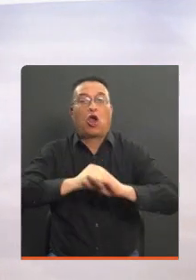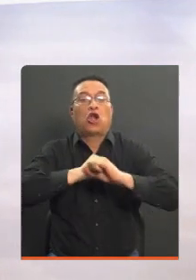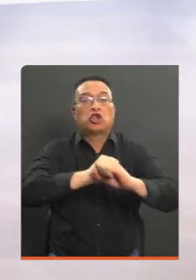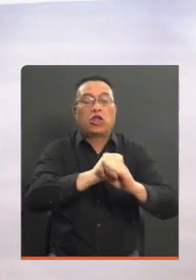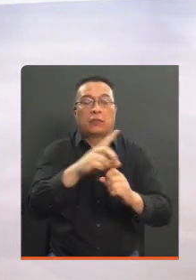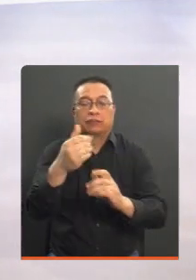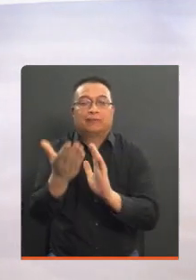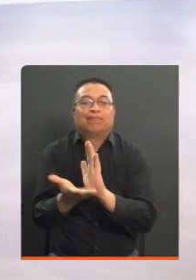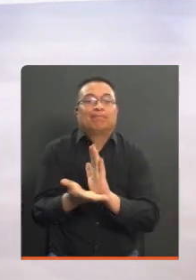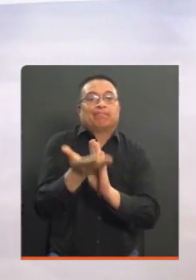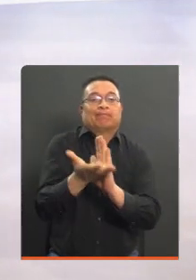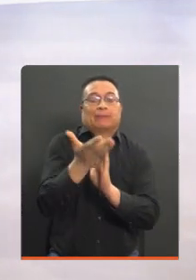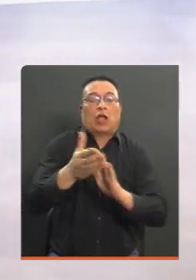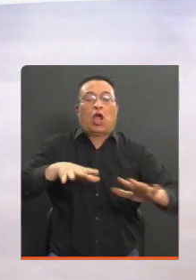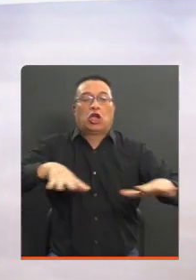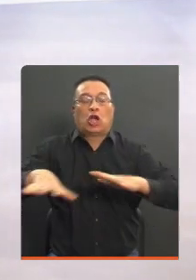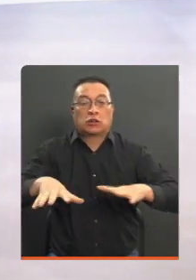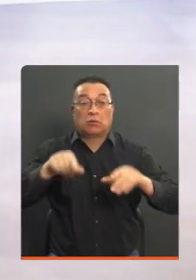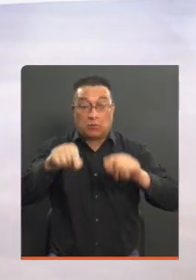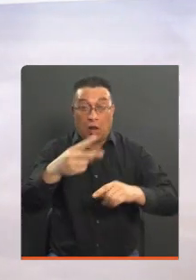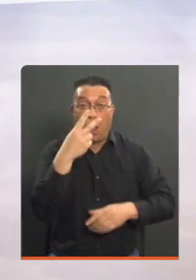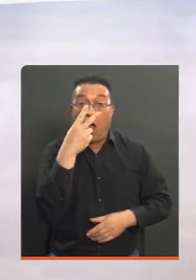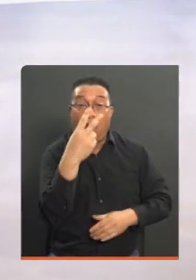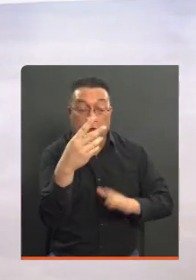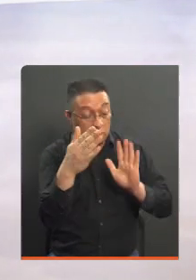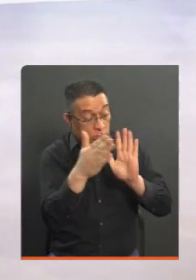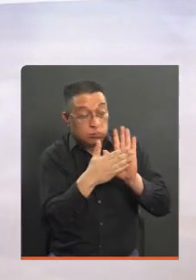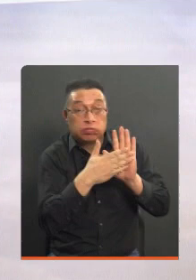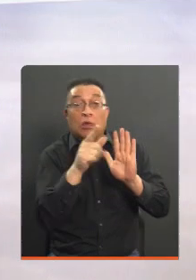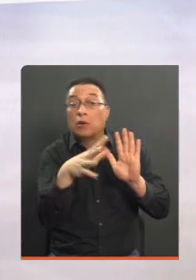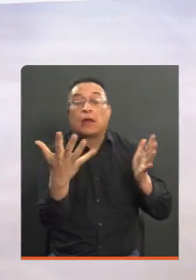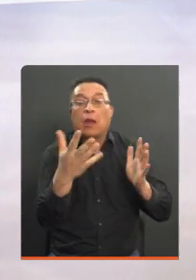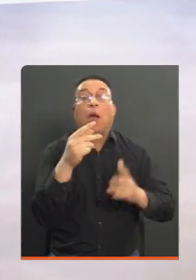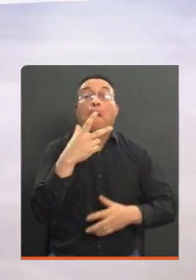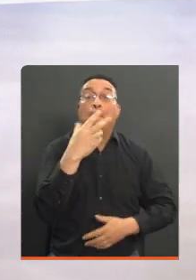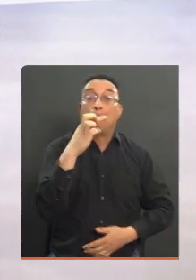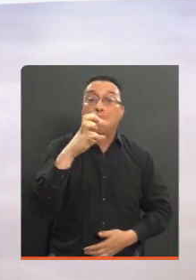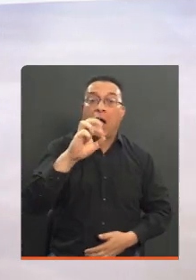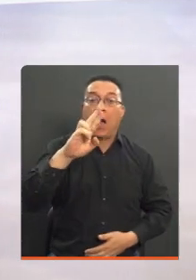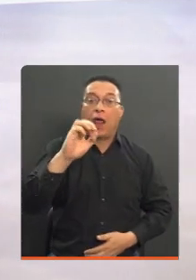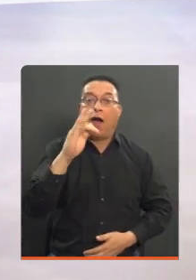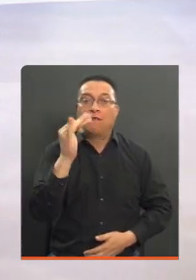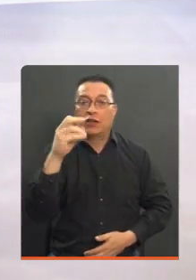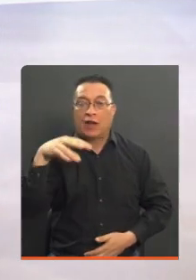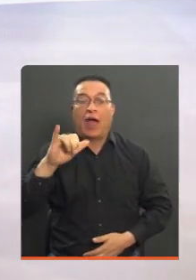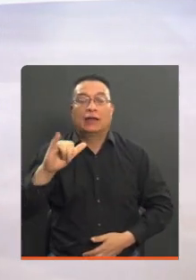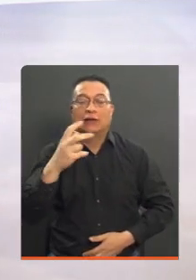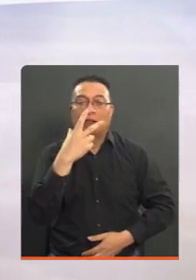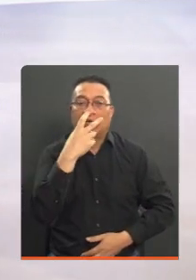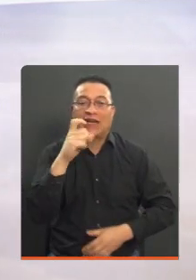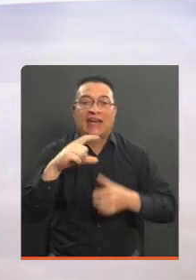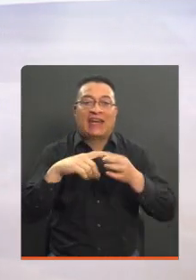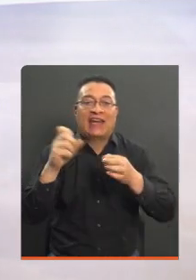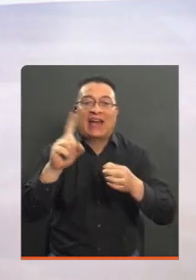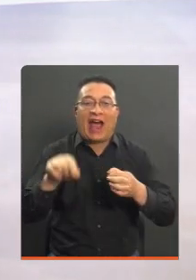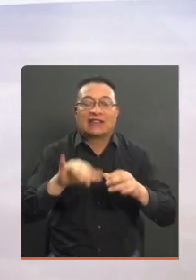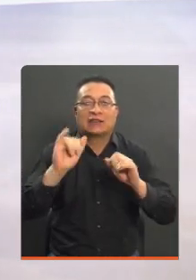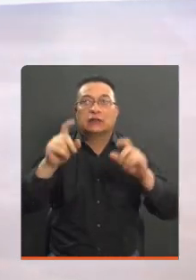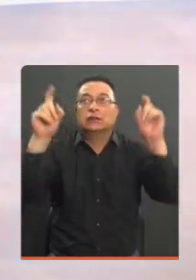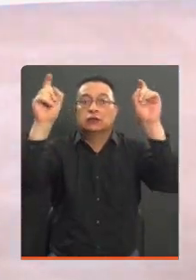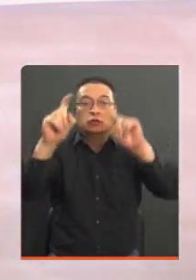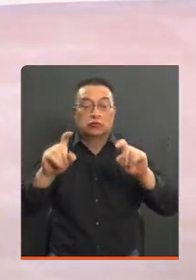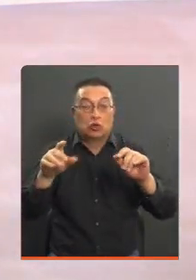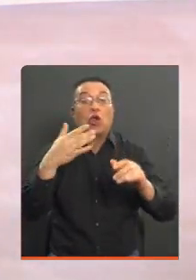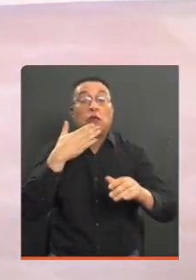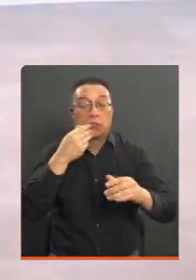de la vida. Esto se verá reflejado en los precios de la parafina y el gas, pero también en las cuentas de la electricidad. Y